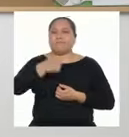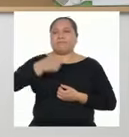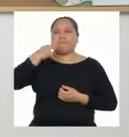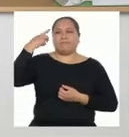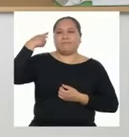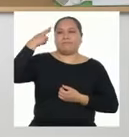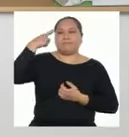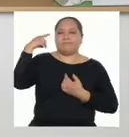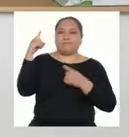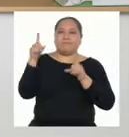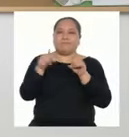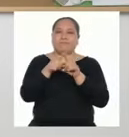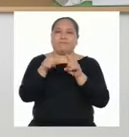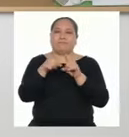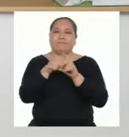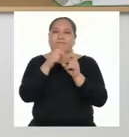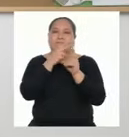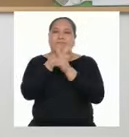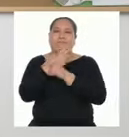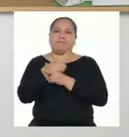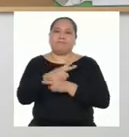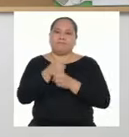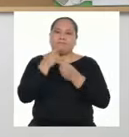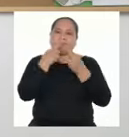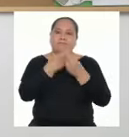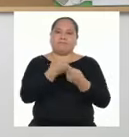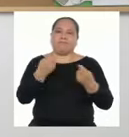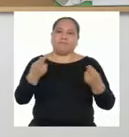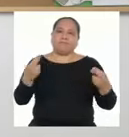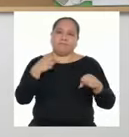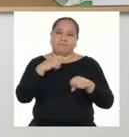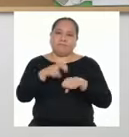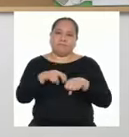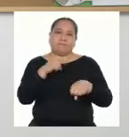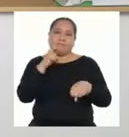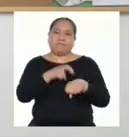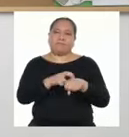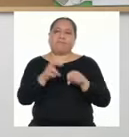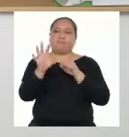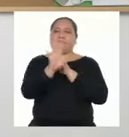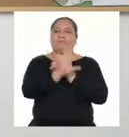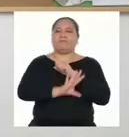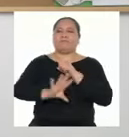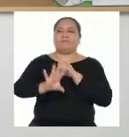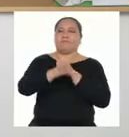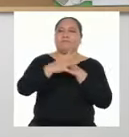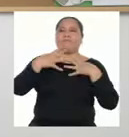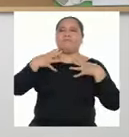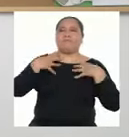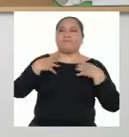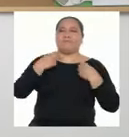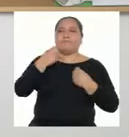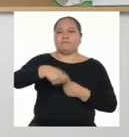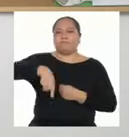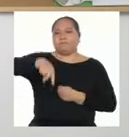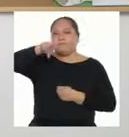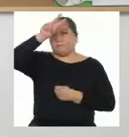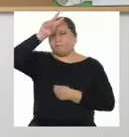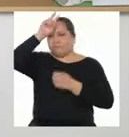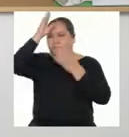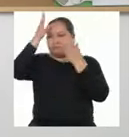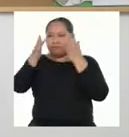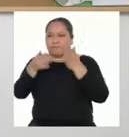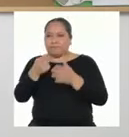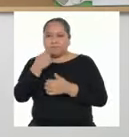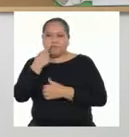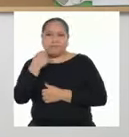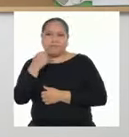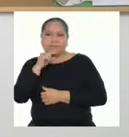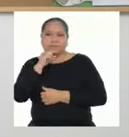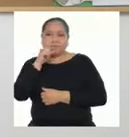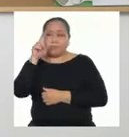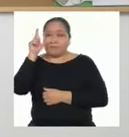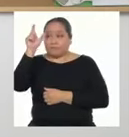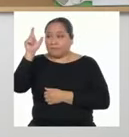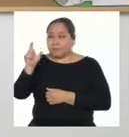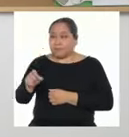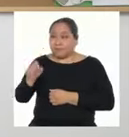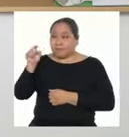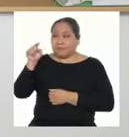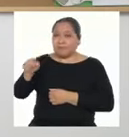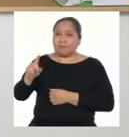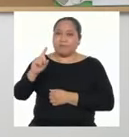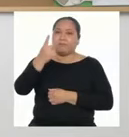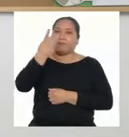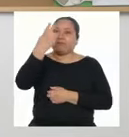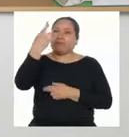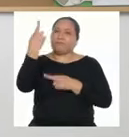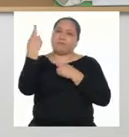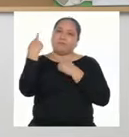también hay que cuidar nuestros recursos naturales para proteger la salud de las peruanas y peruanos. El hombre es el